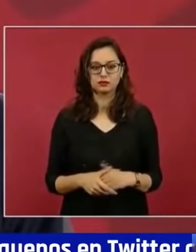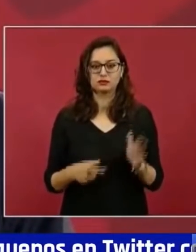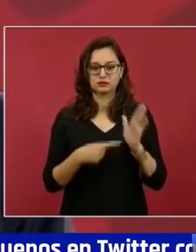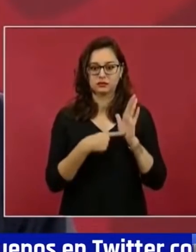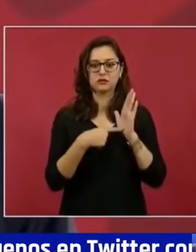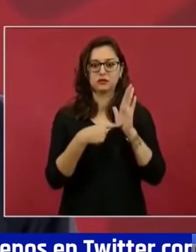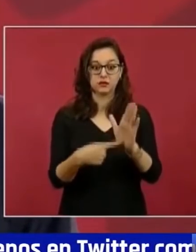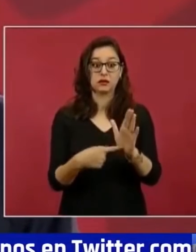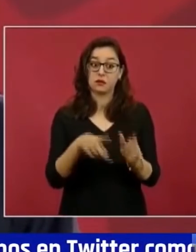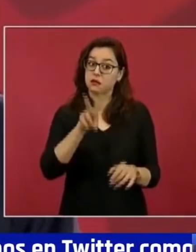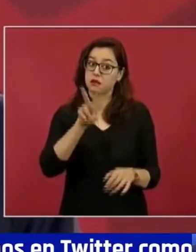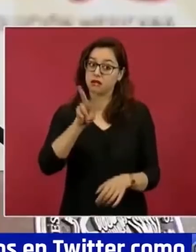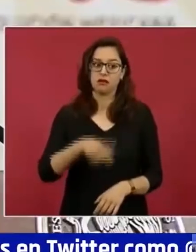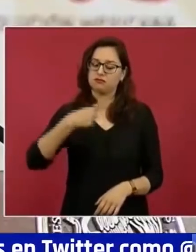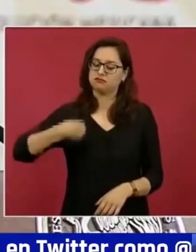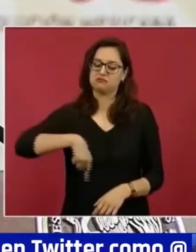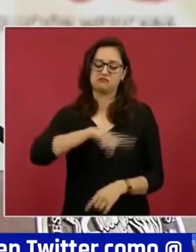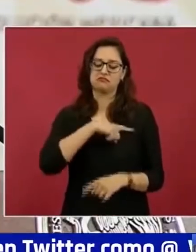Acabo de ver